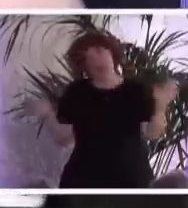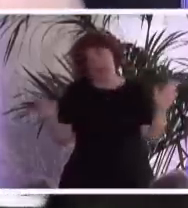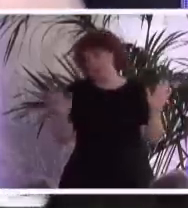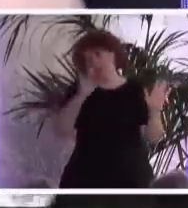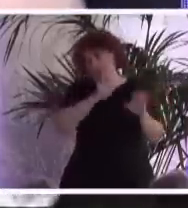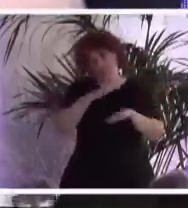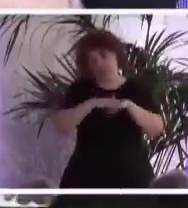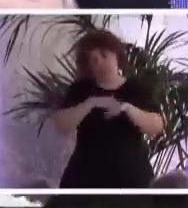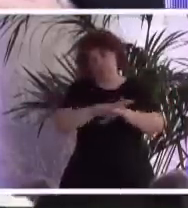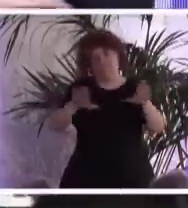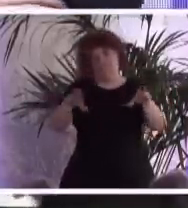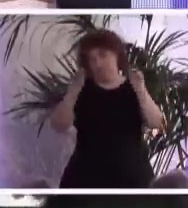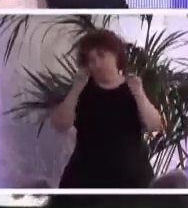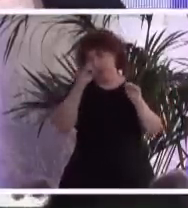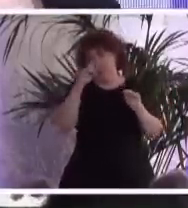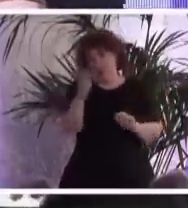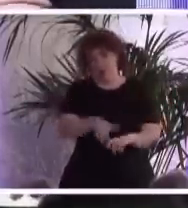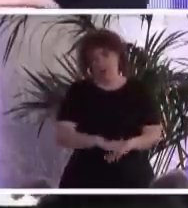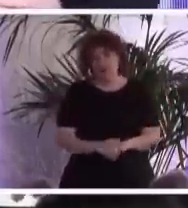servís no